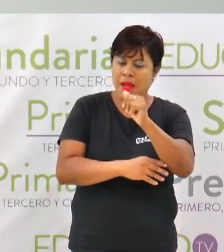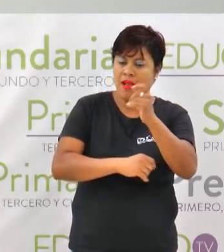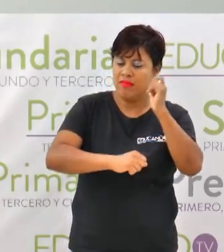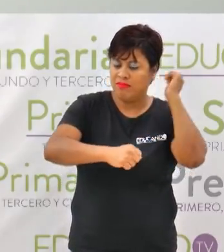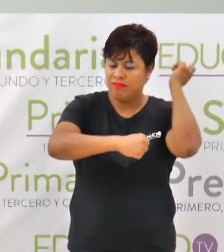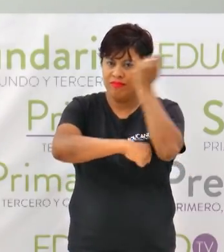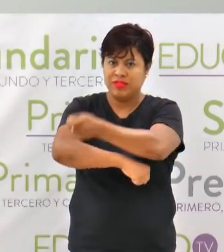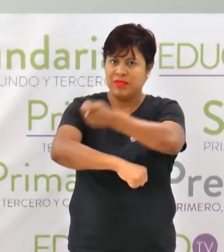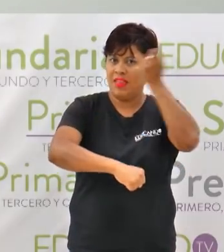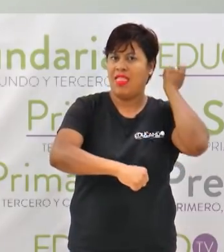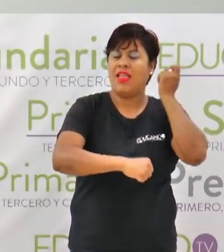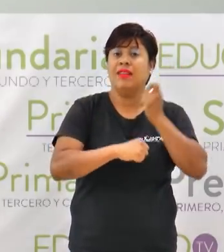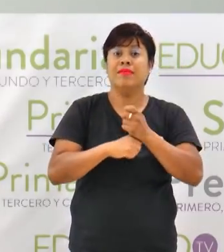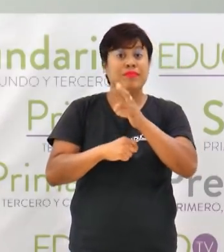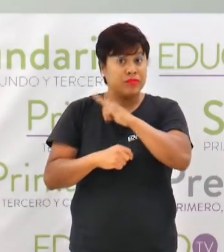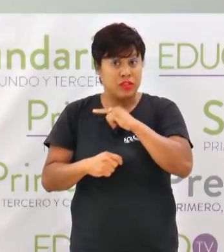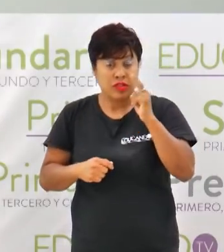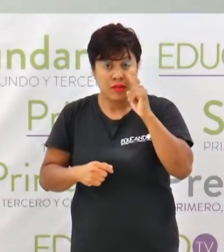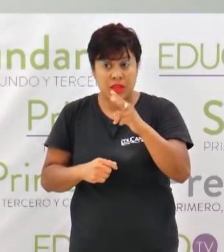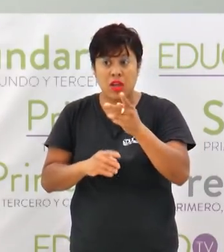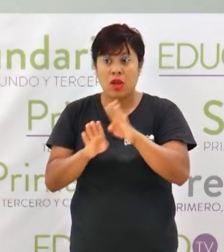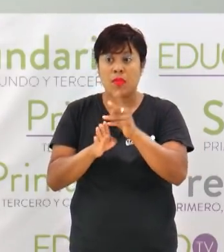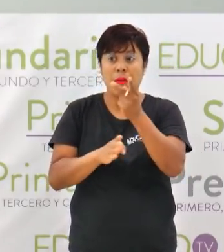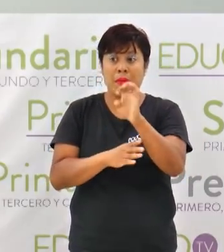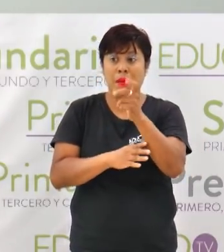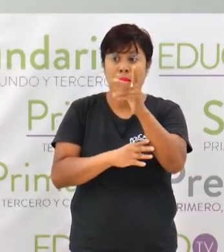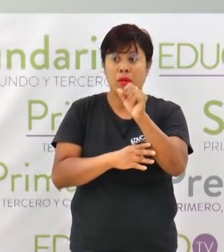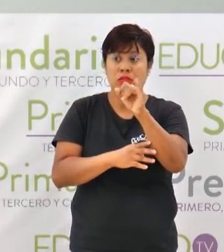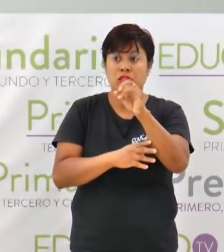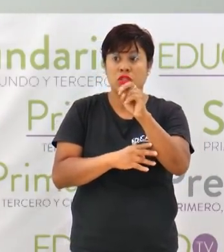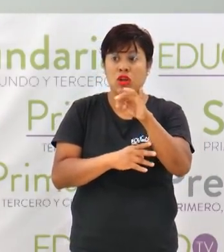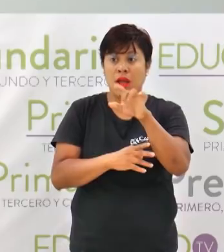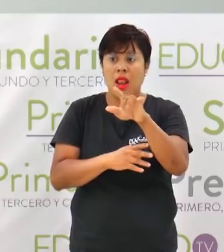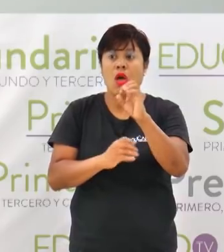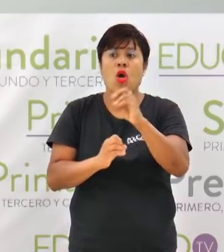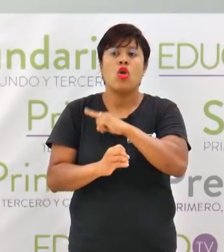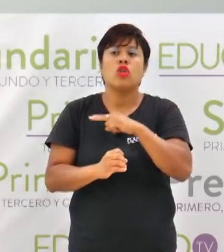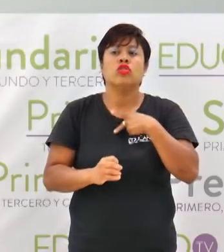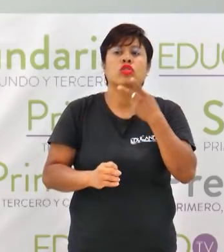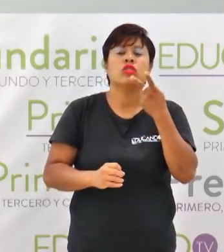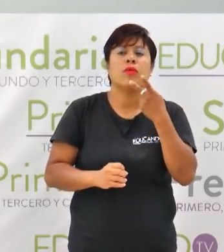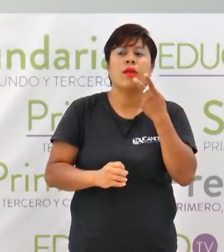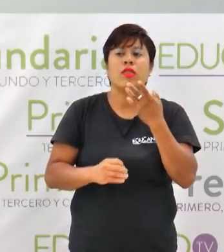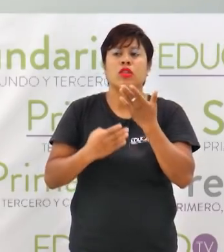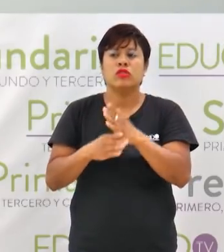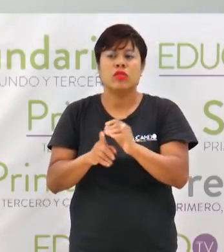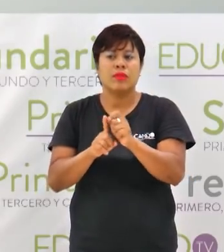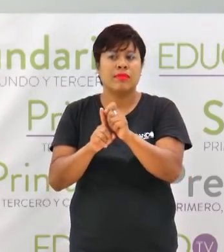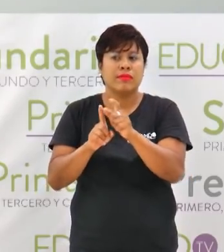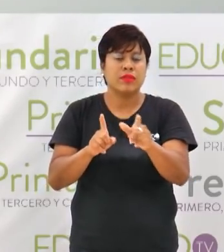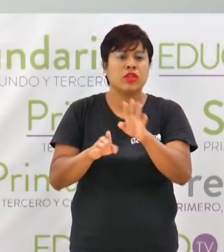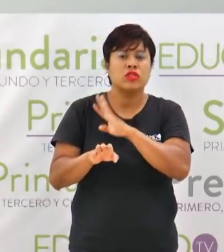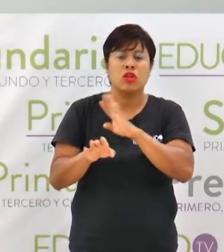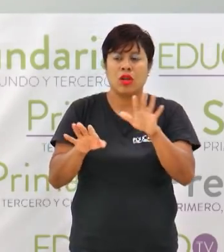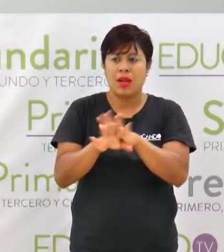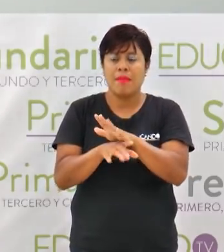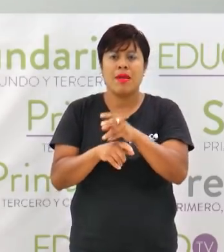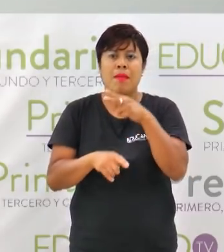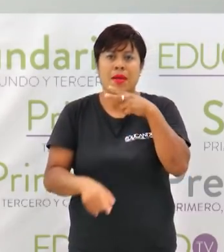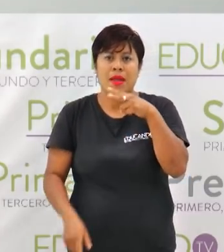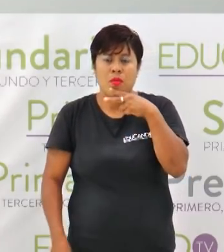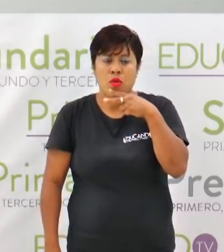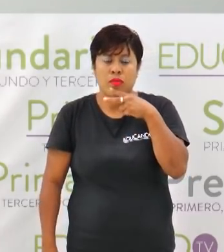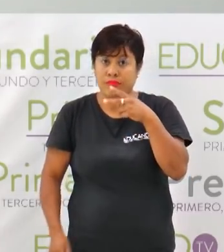Bien, ¿estaríamos hablando de una frase preposicional o estaríamos hablando de una frase que modifica el